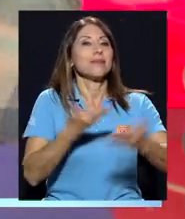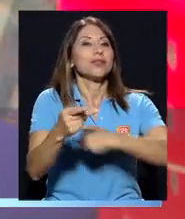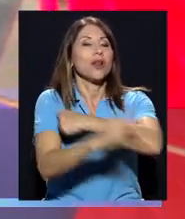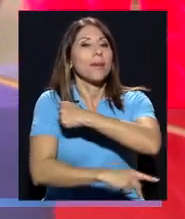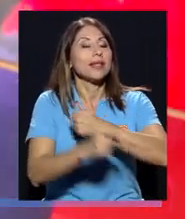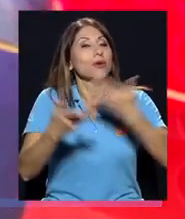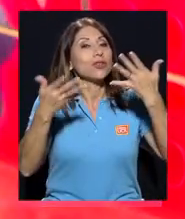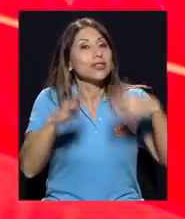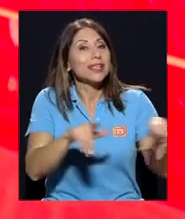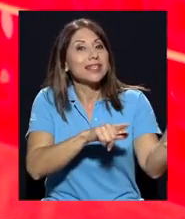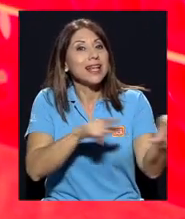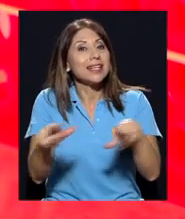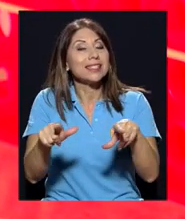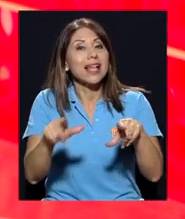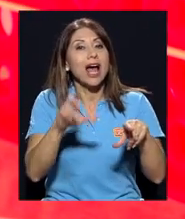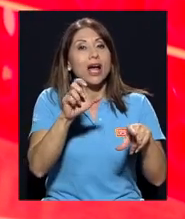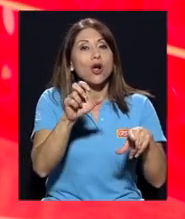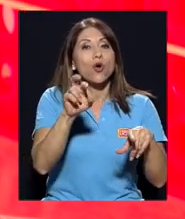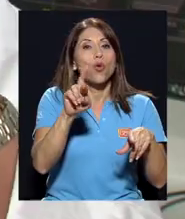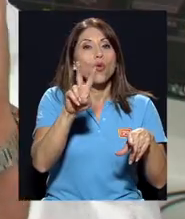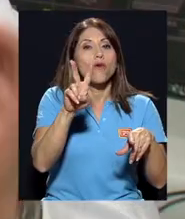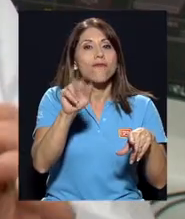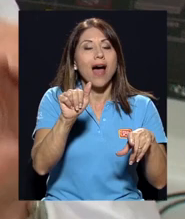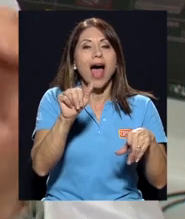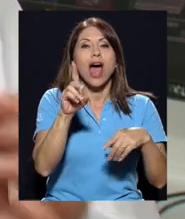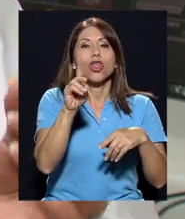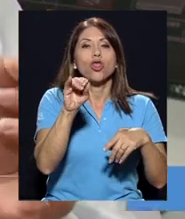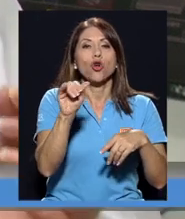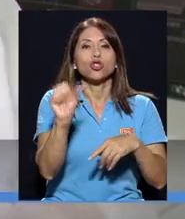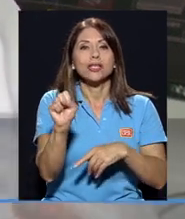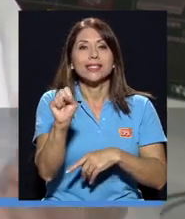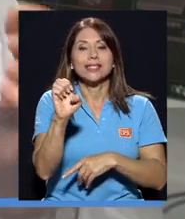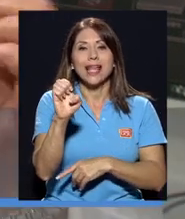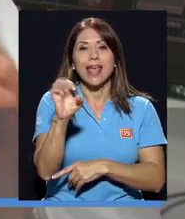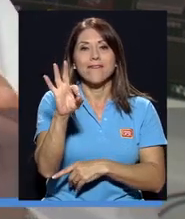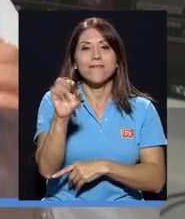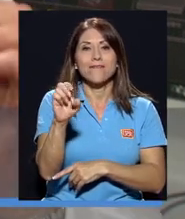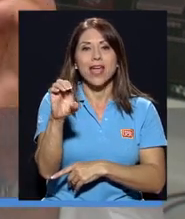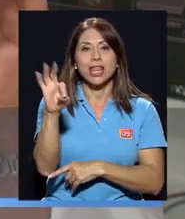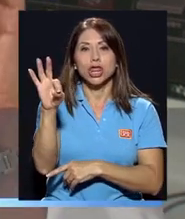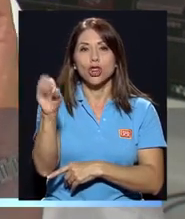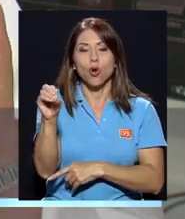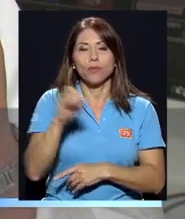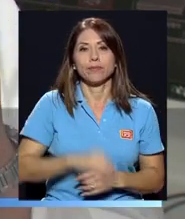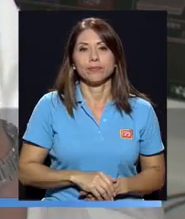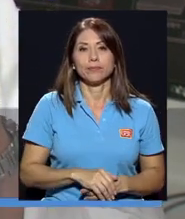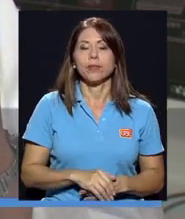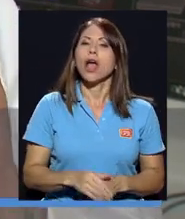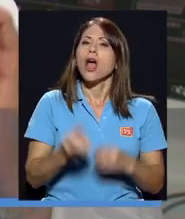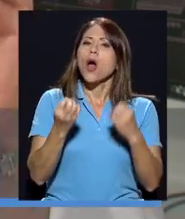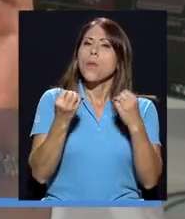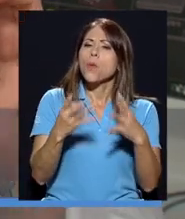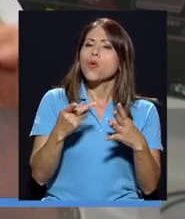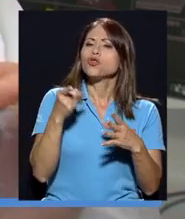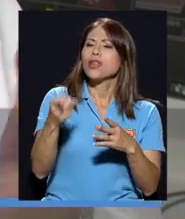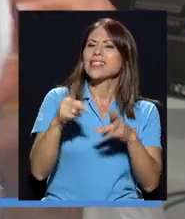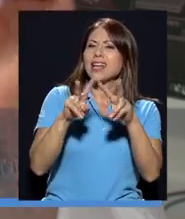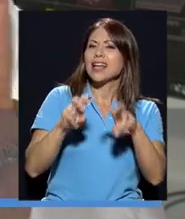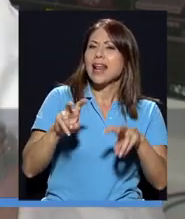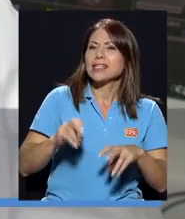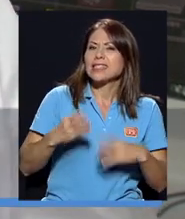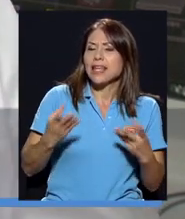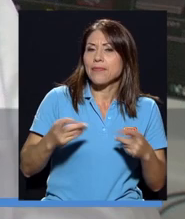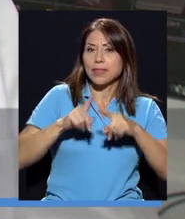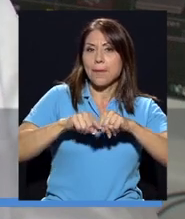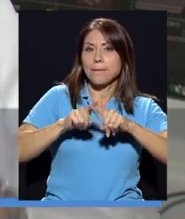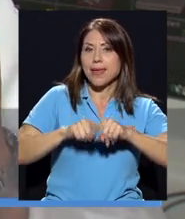curva de dosis-efecto. Mucho del análisis va a depender de los criterios de inclusión